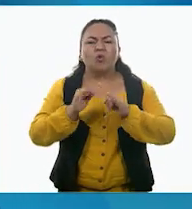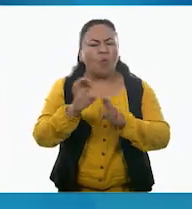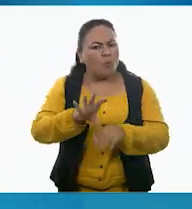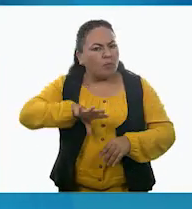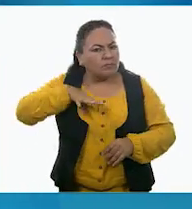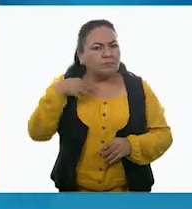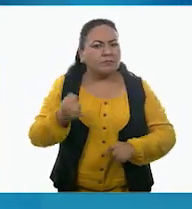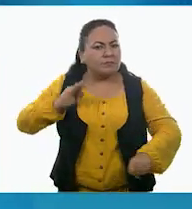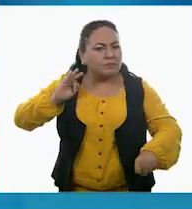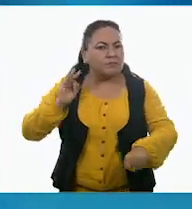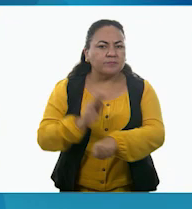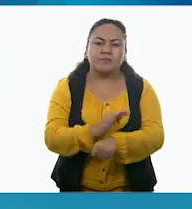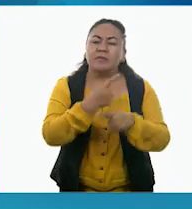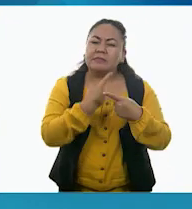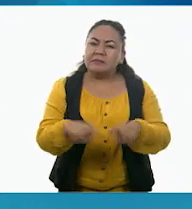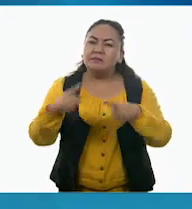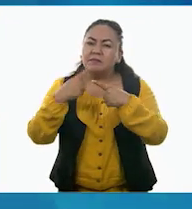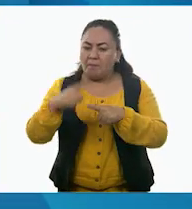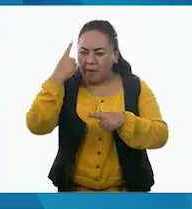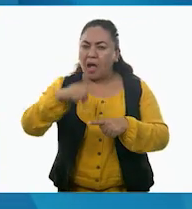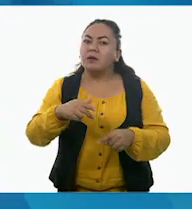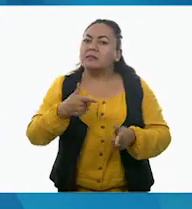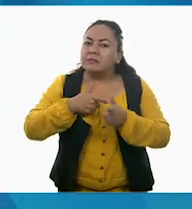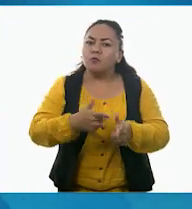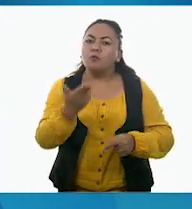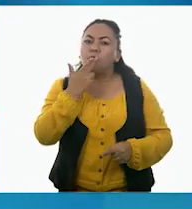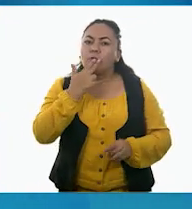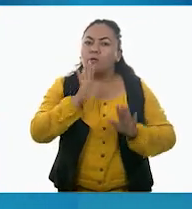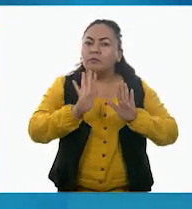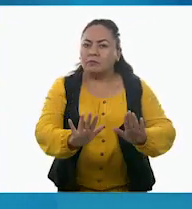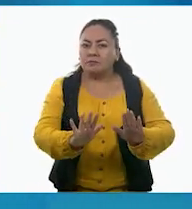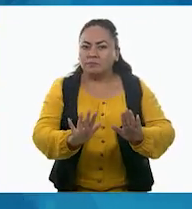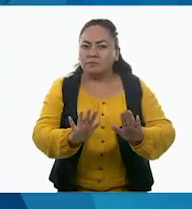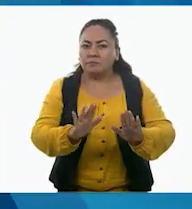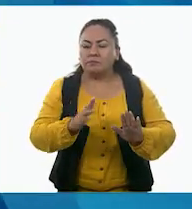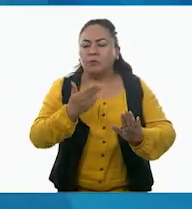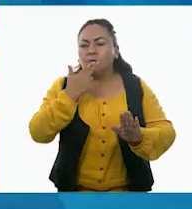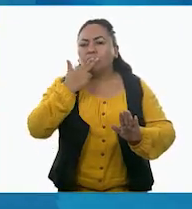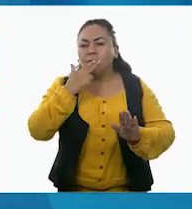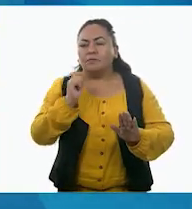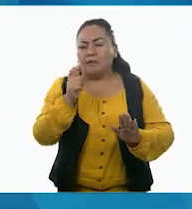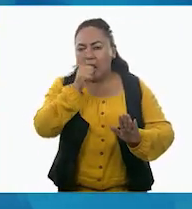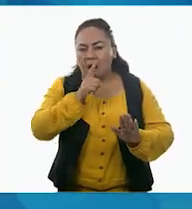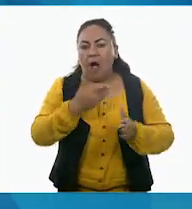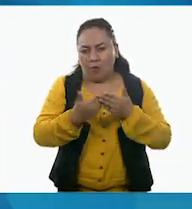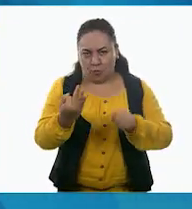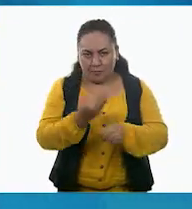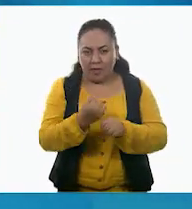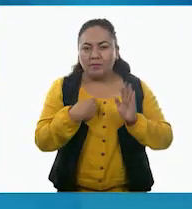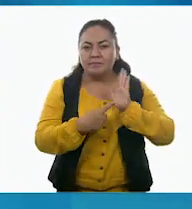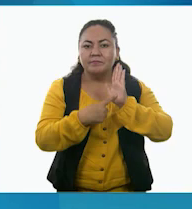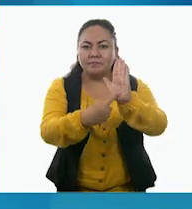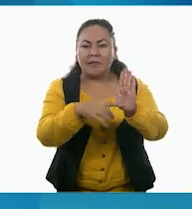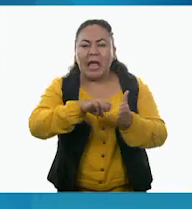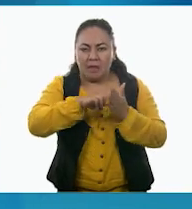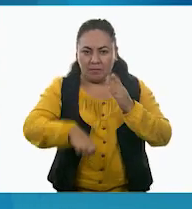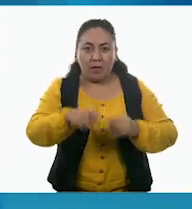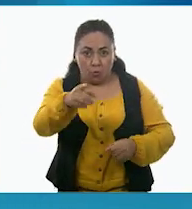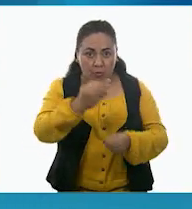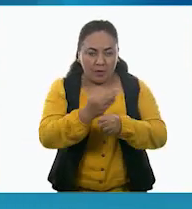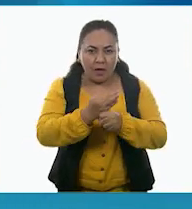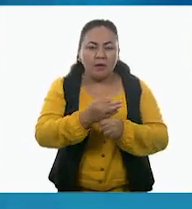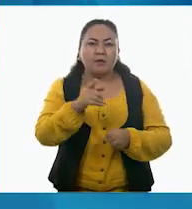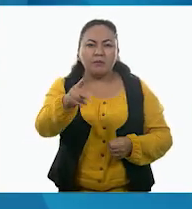con distintas acciones para fortalecer el uso de estas lenguas. Vamos a ver algunos ejemplos. Escucha bien